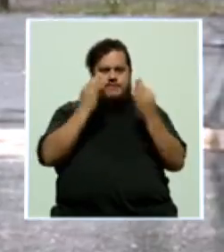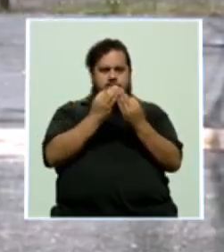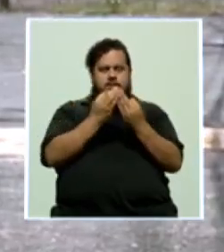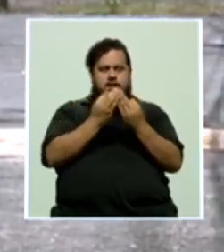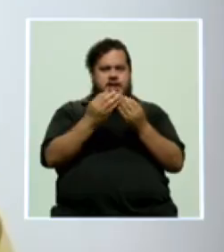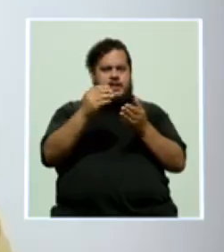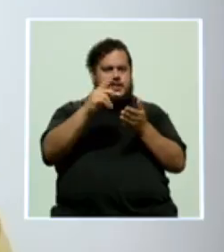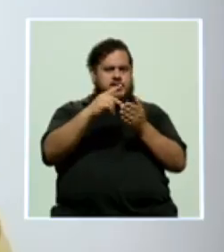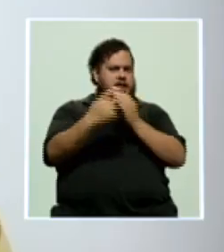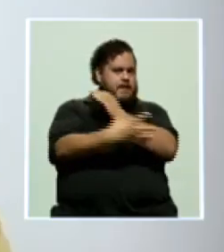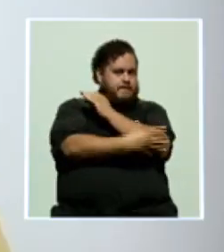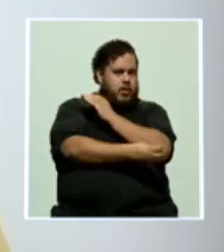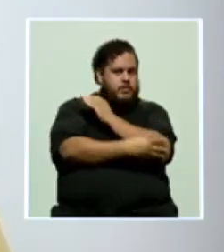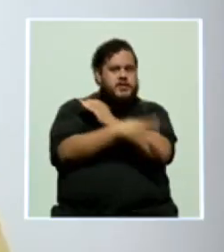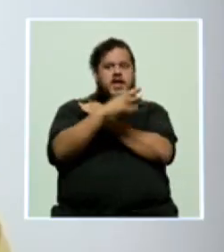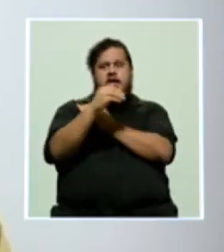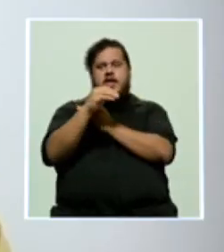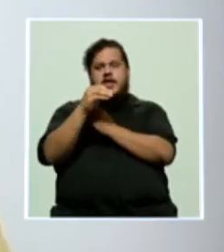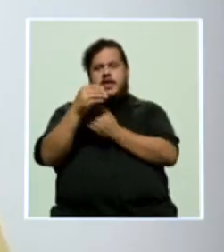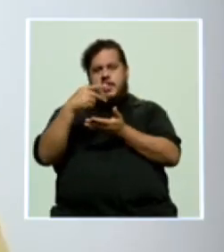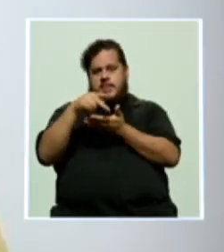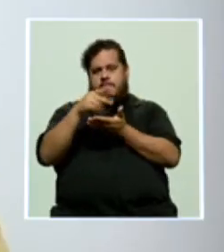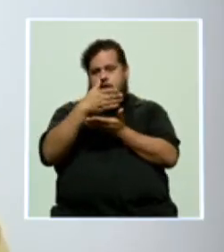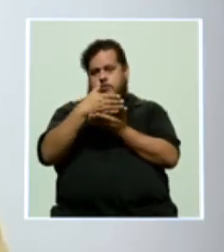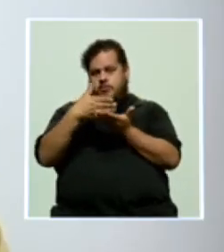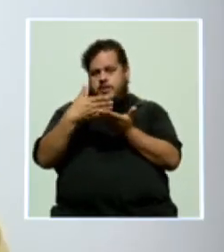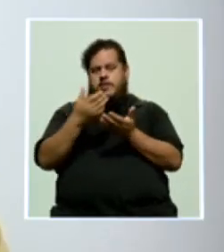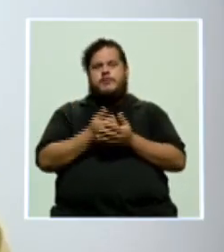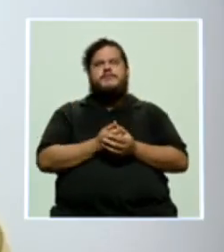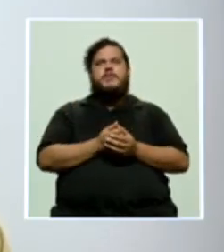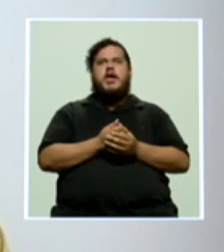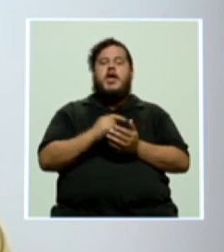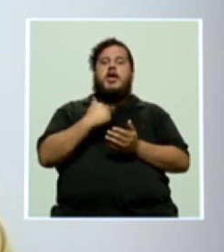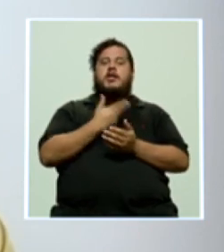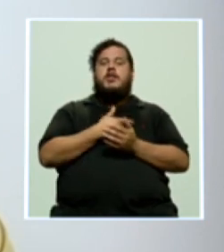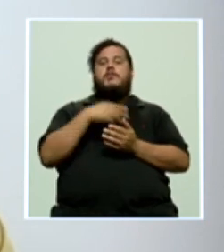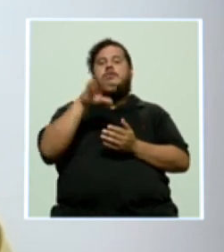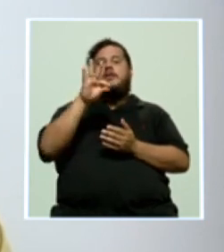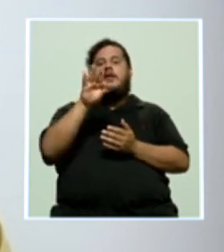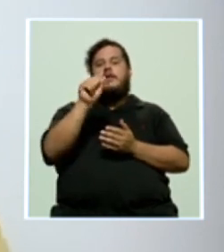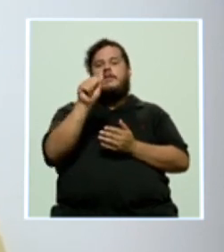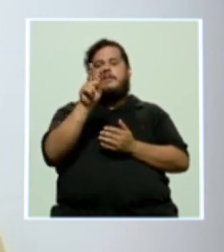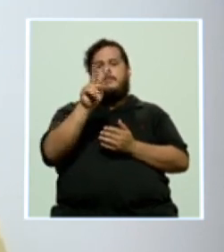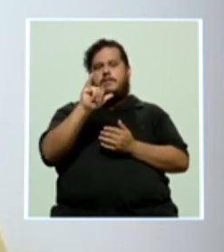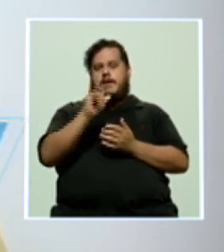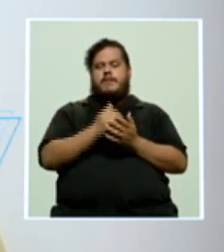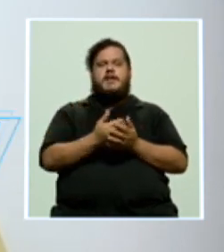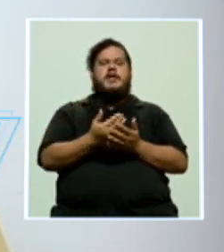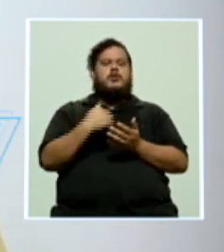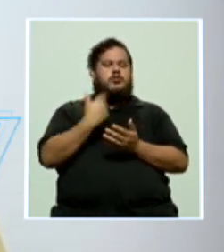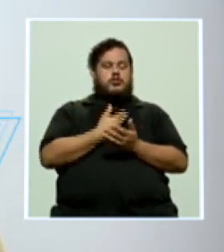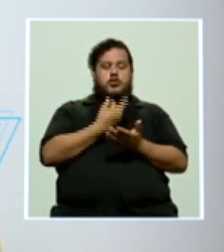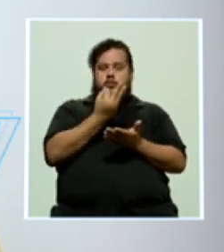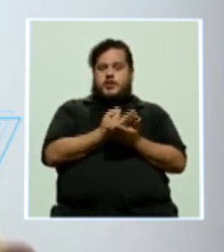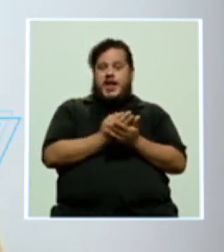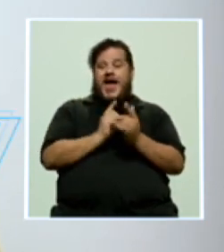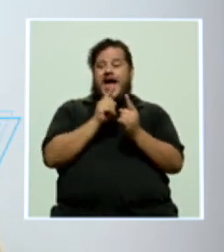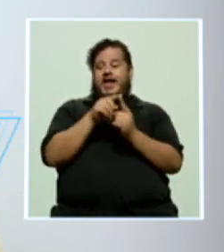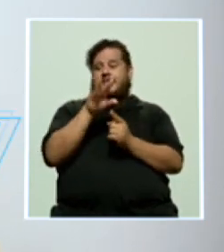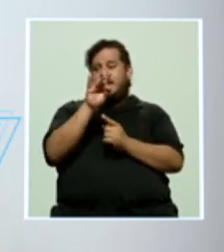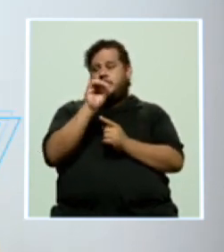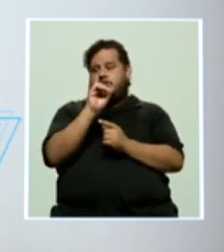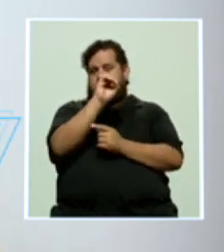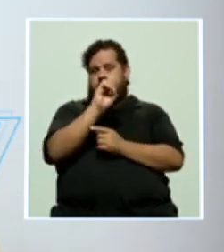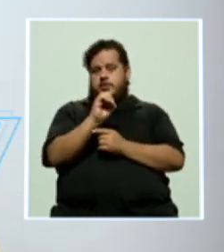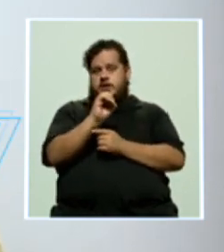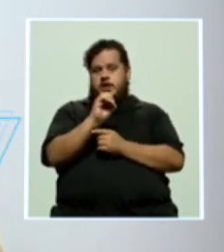medio. Tenemos nuestra opción mediante el Fondo de Avales FAVI, en el cual financiamos hasta el 80% del